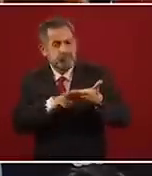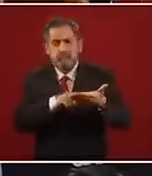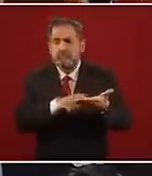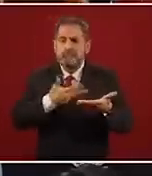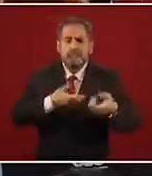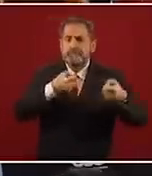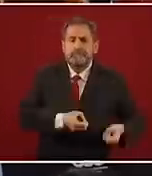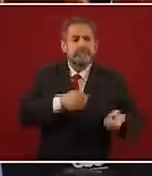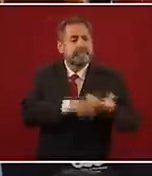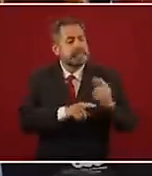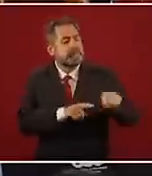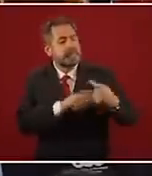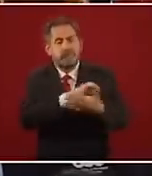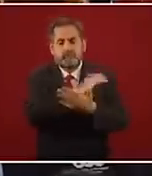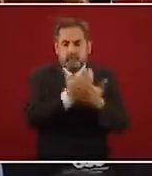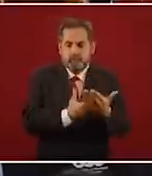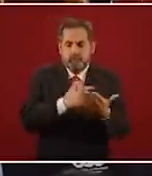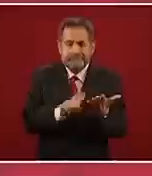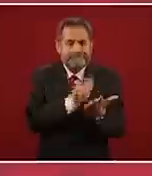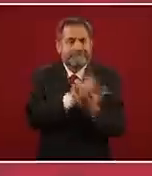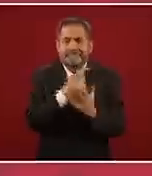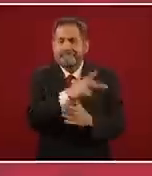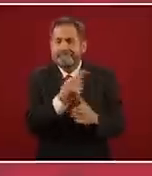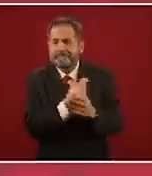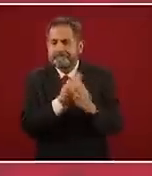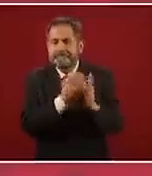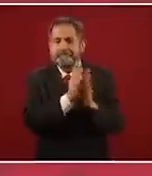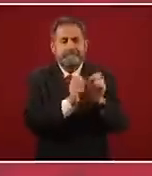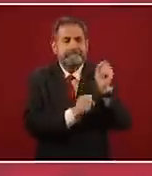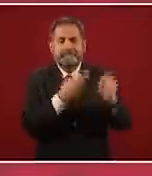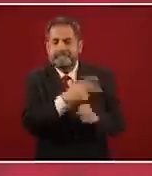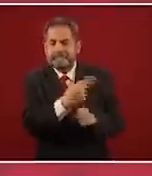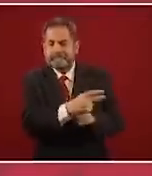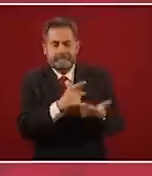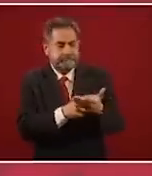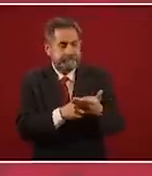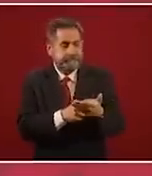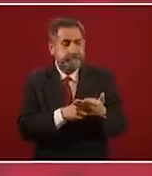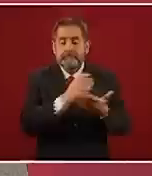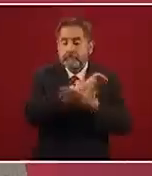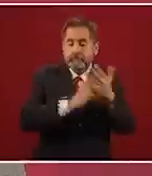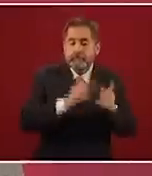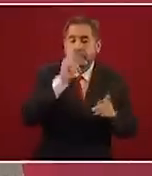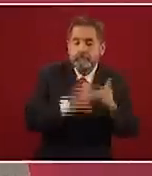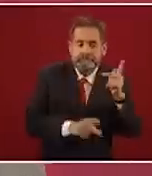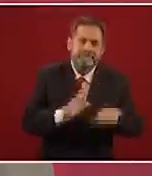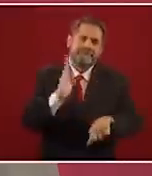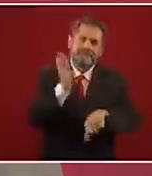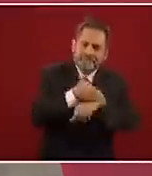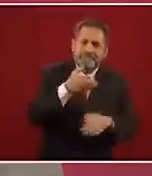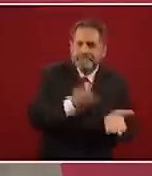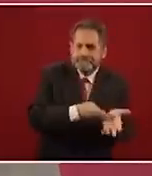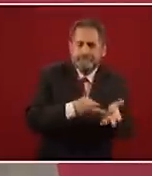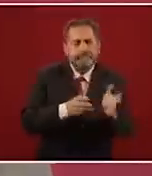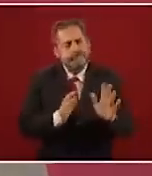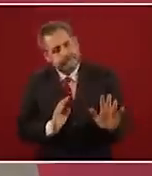compromisos contractuales que, de acuerdo a leyes locales, si los interrumpieran podrían tener penalizaciones. Algunos de